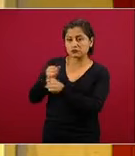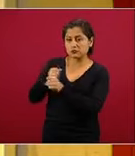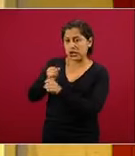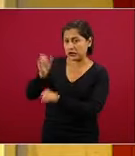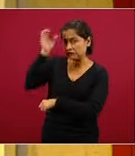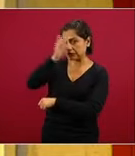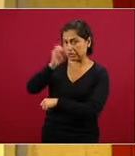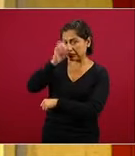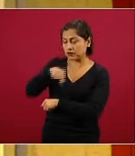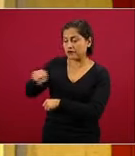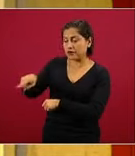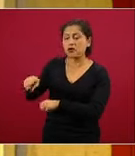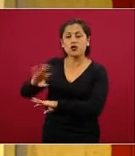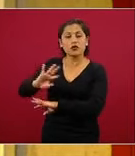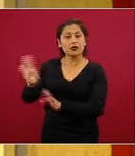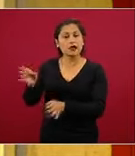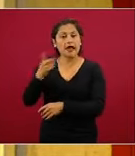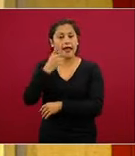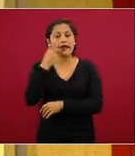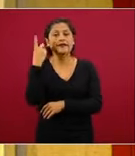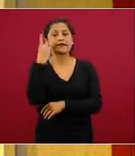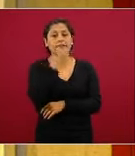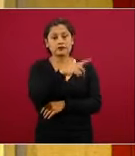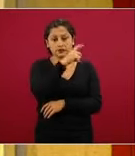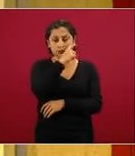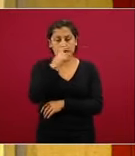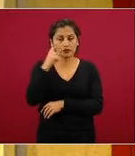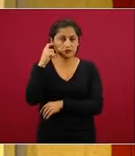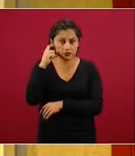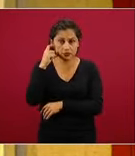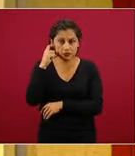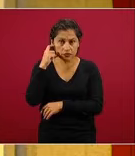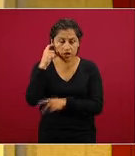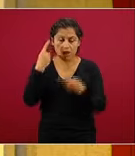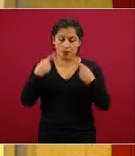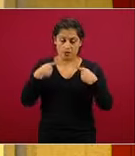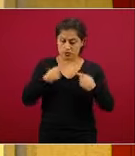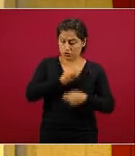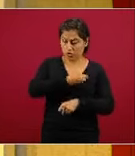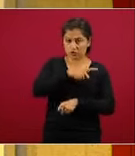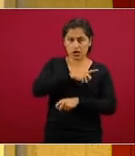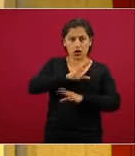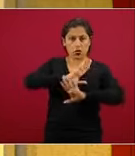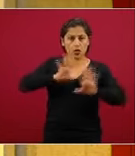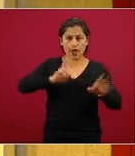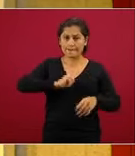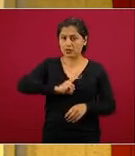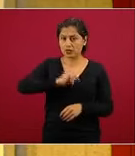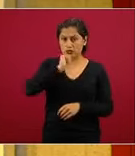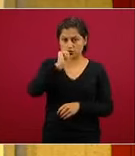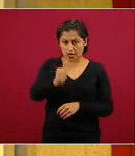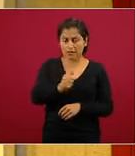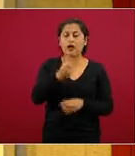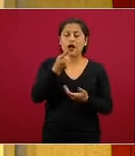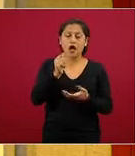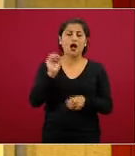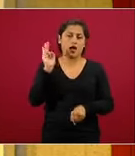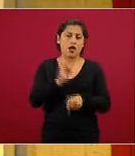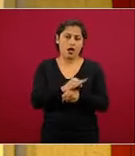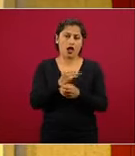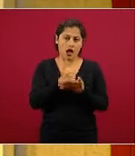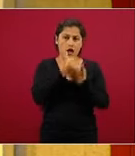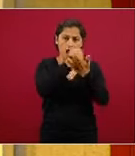o contundente de que usar cubrebocas para la persona saludable que no quiere infectarse es una garantía de que